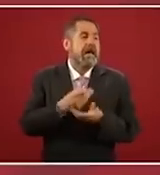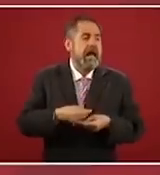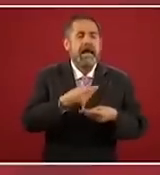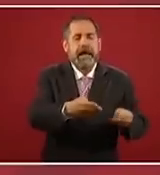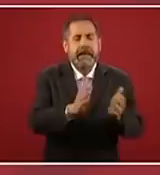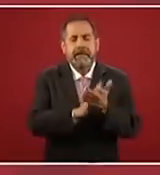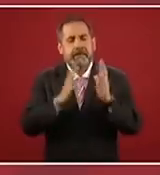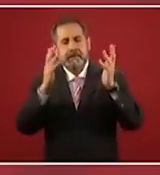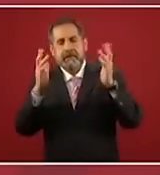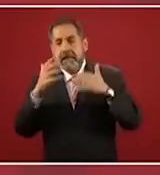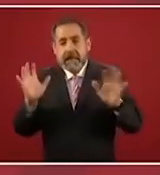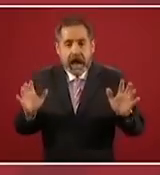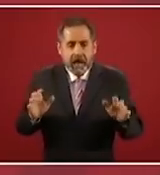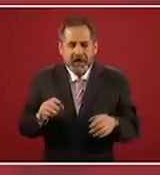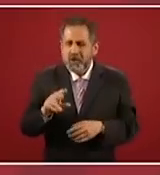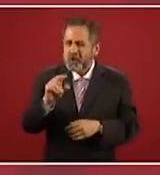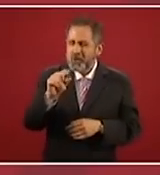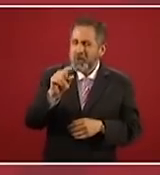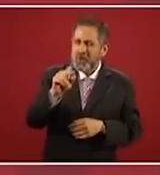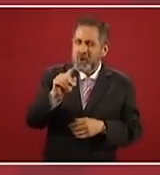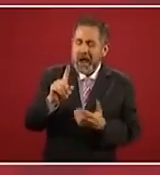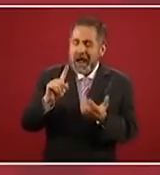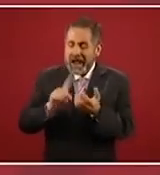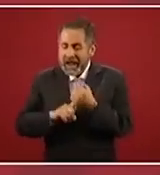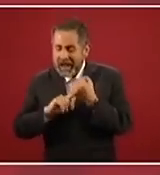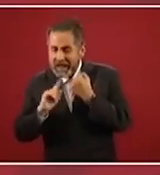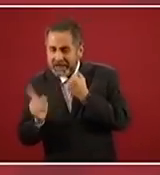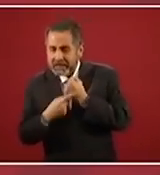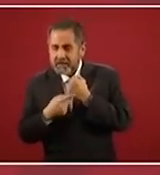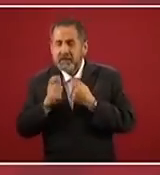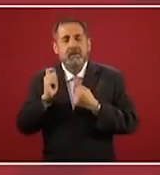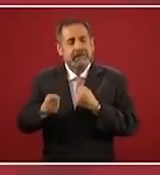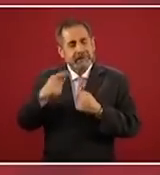saca el premio,